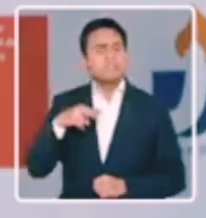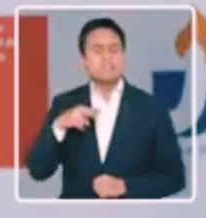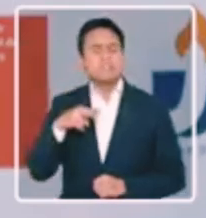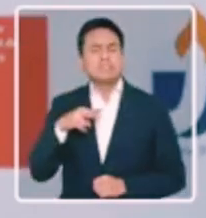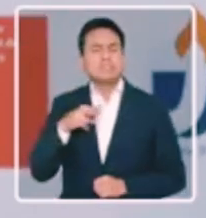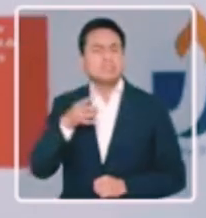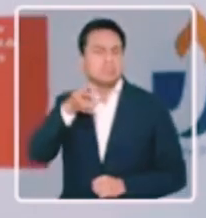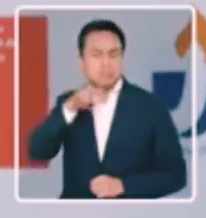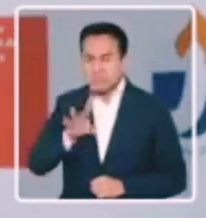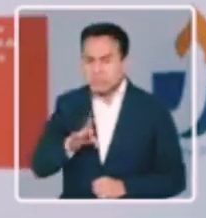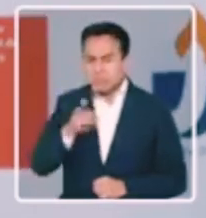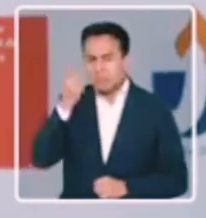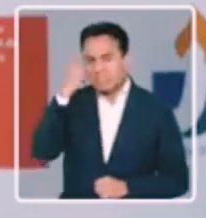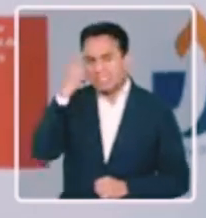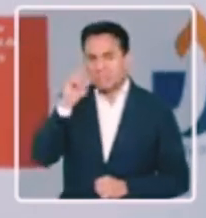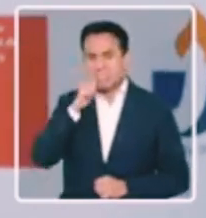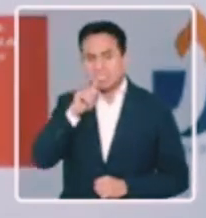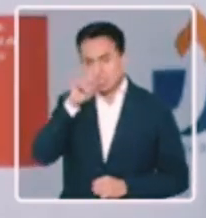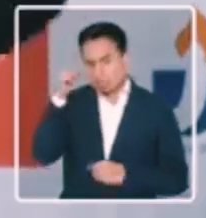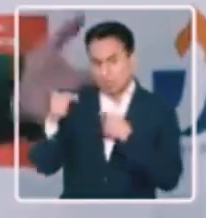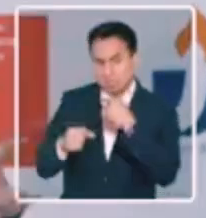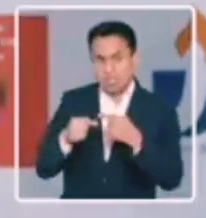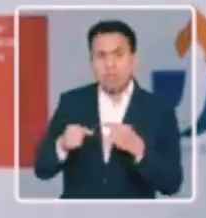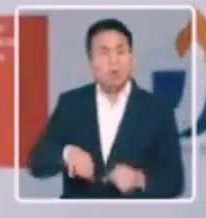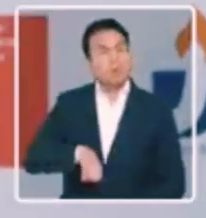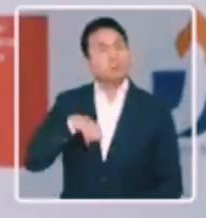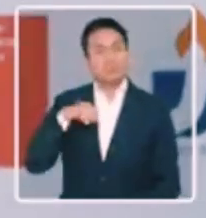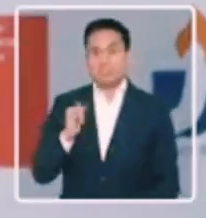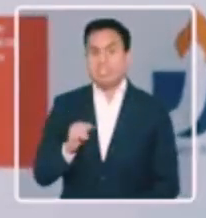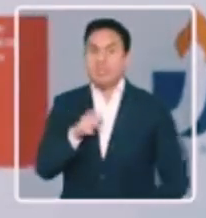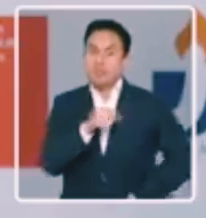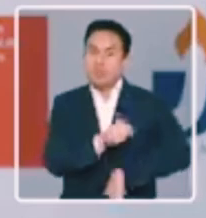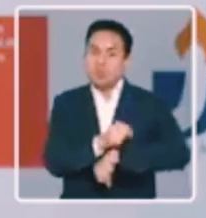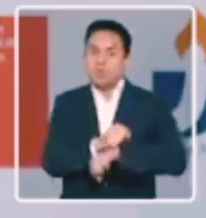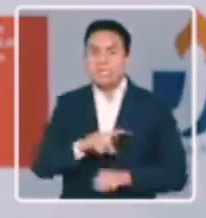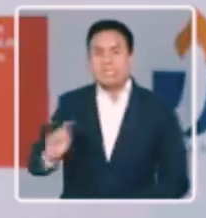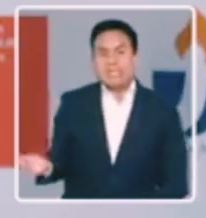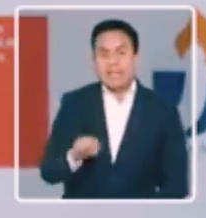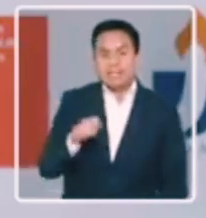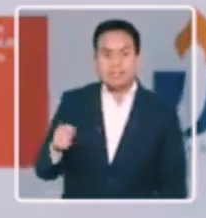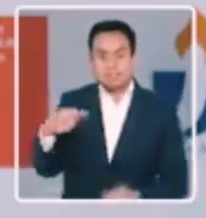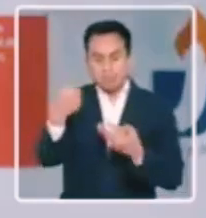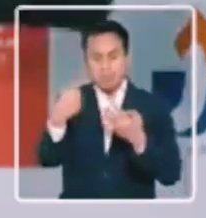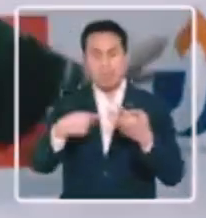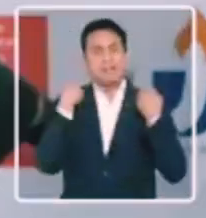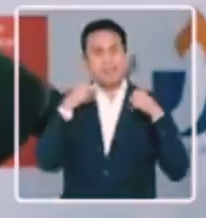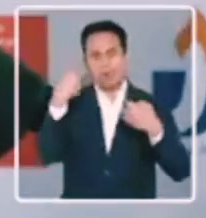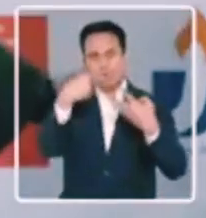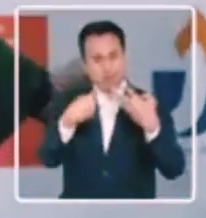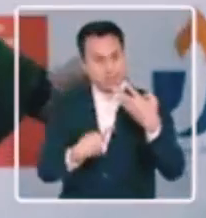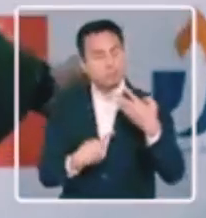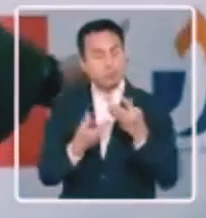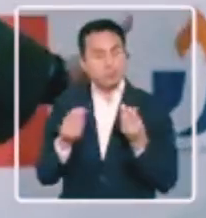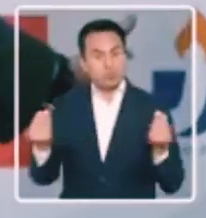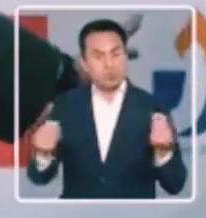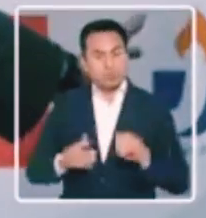radicarse exclusivamente en lo que era tradicional que estamos muy orgullosos Por cierto del fútbol y del tenis pero se amplió mucho más allá de